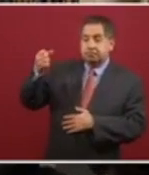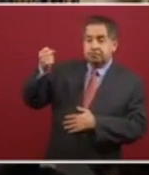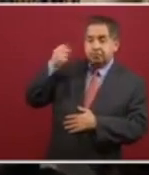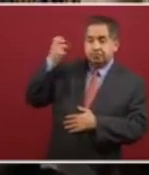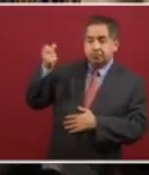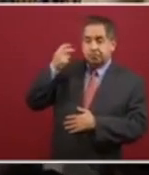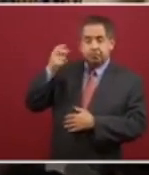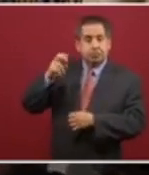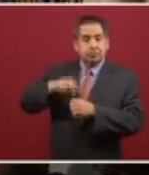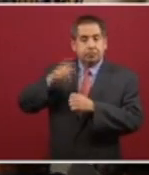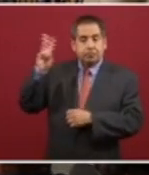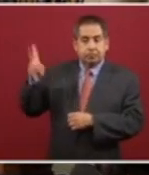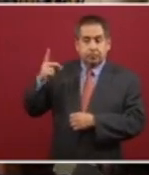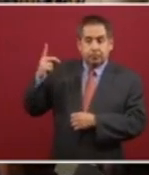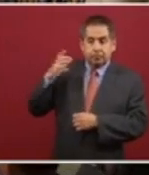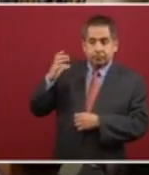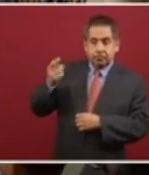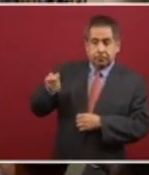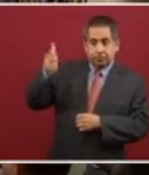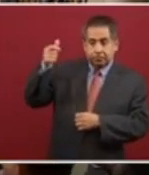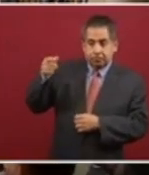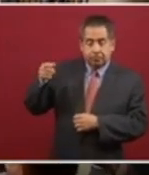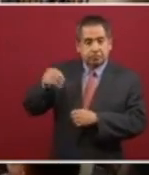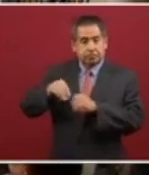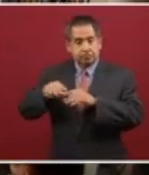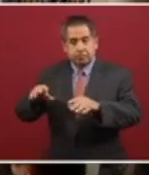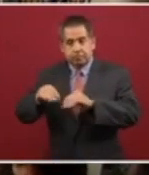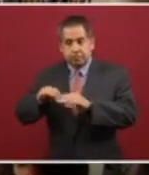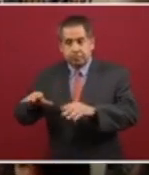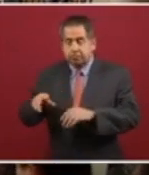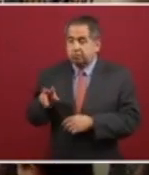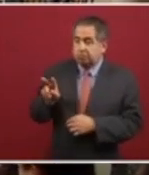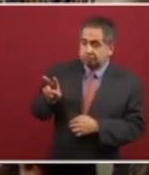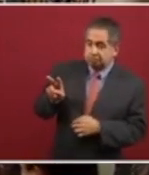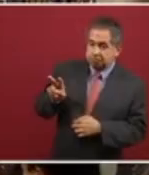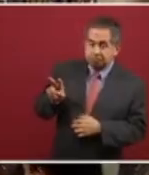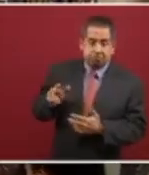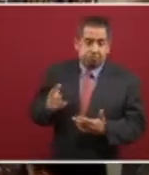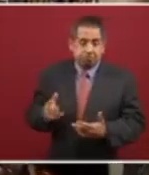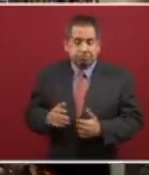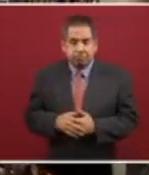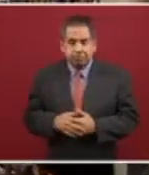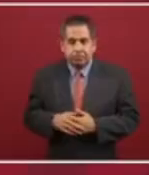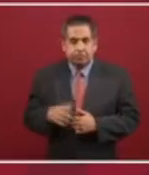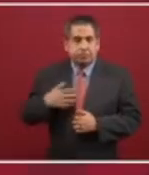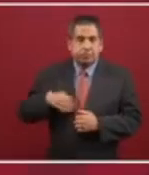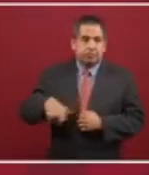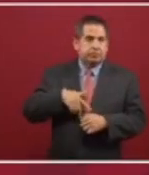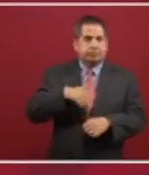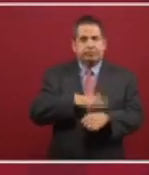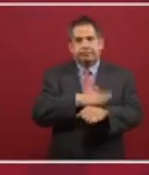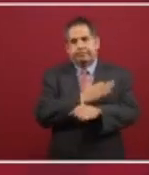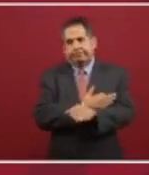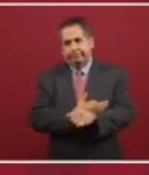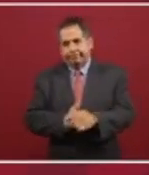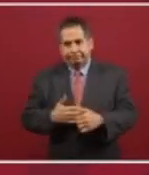En Washington, sí, ya estamos muy